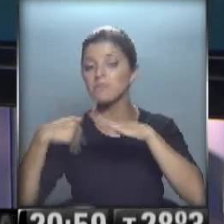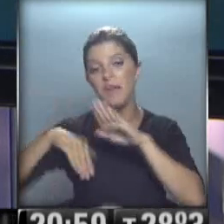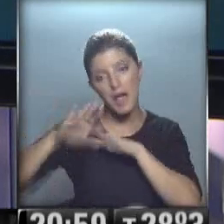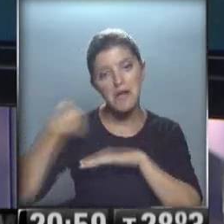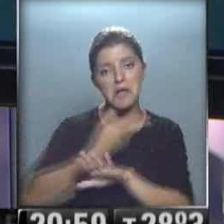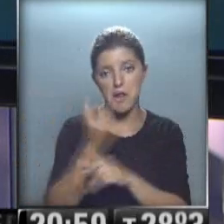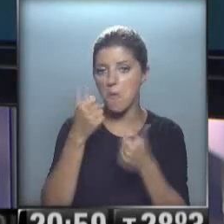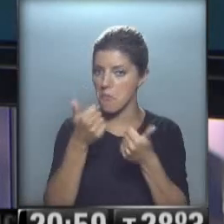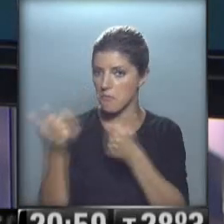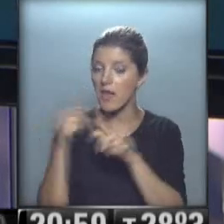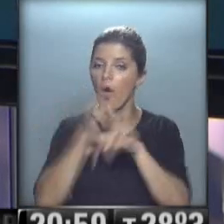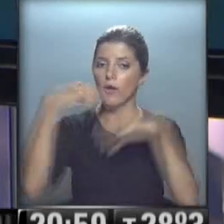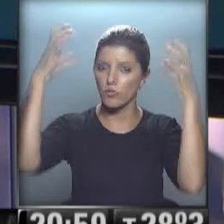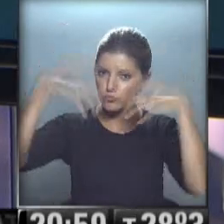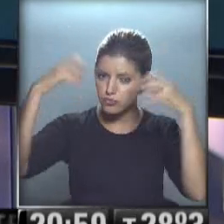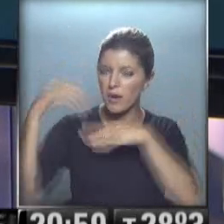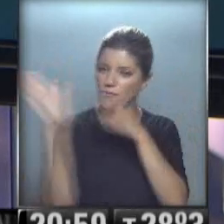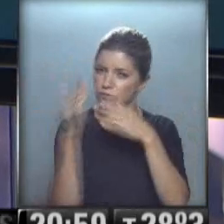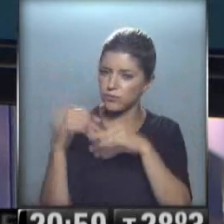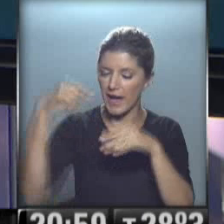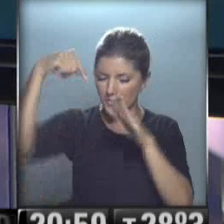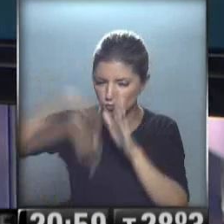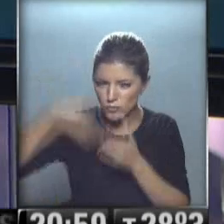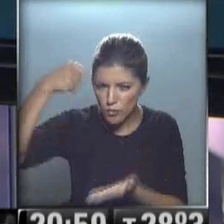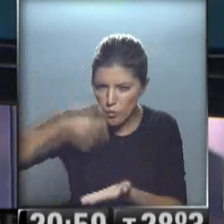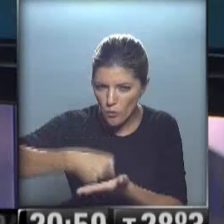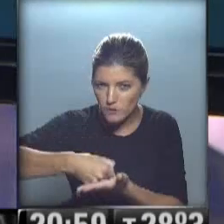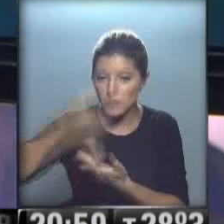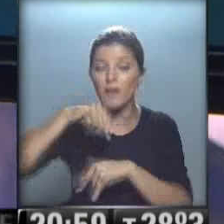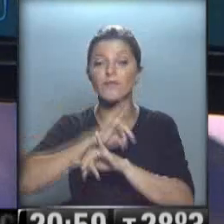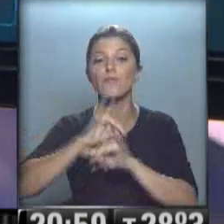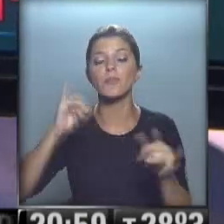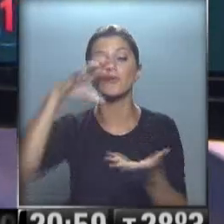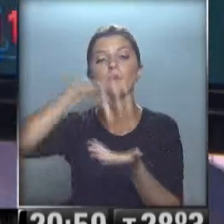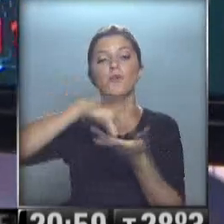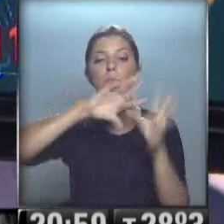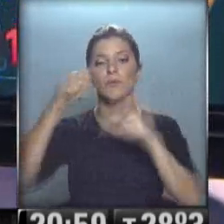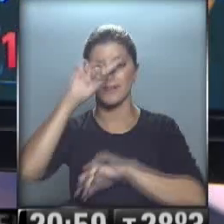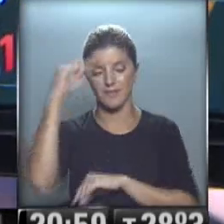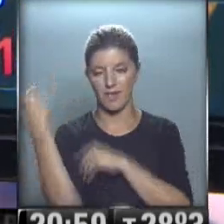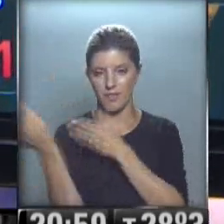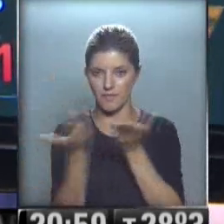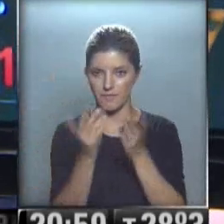buen tiempo, precipitaciones y viento bien en el extremo sur. La información suministrada por el Servicio Meteorológico Nacional.